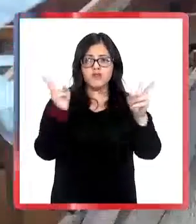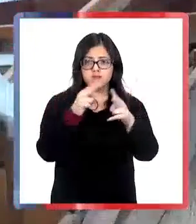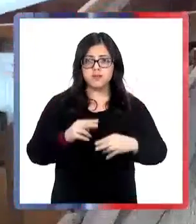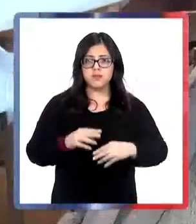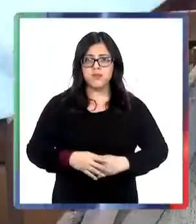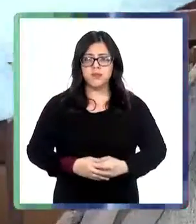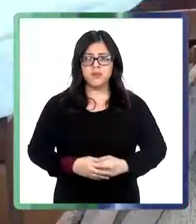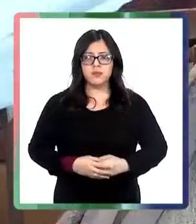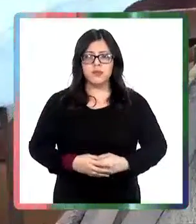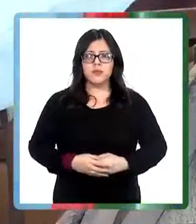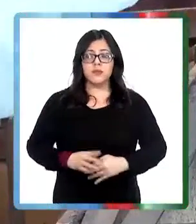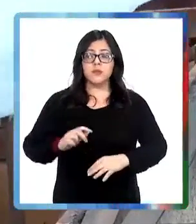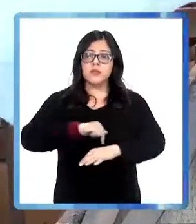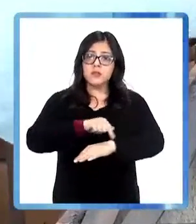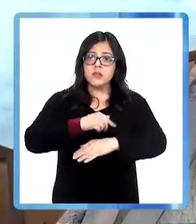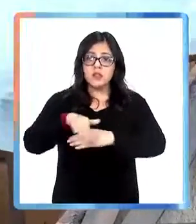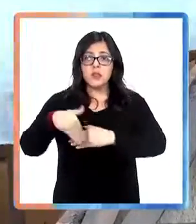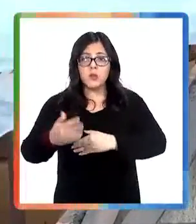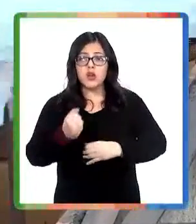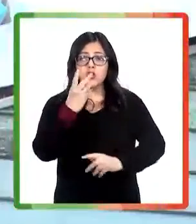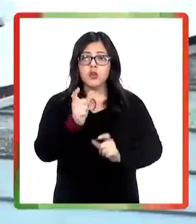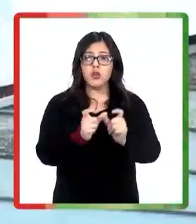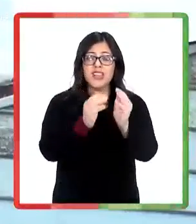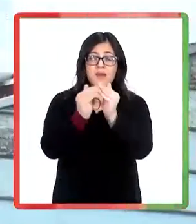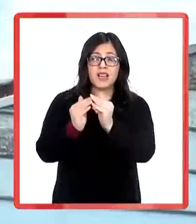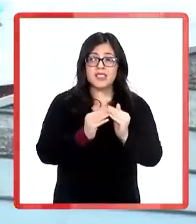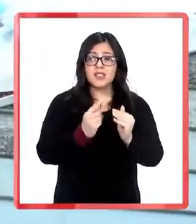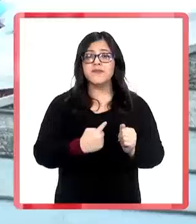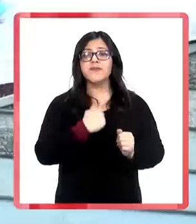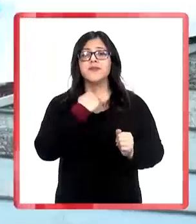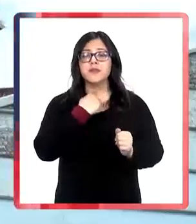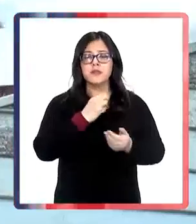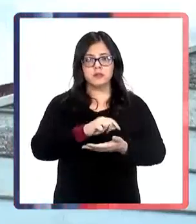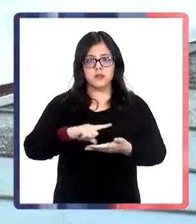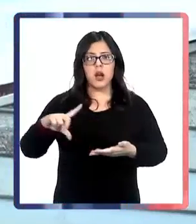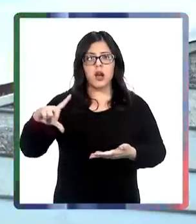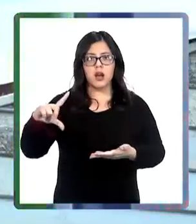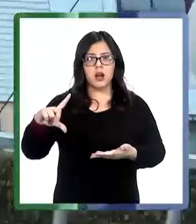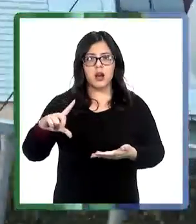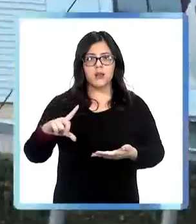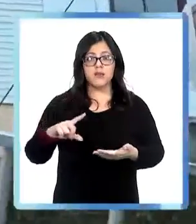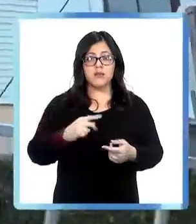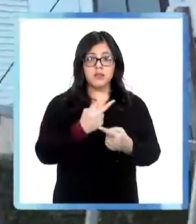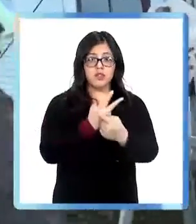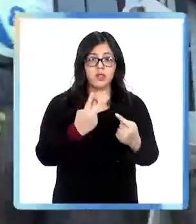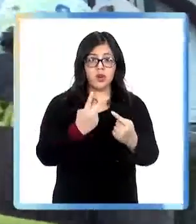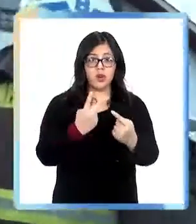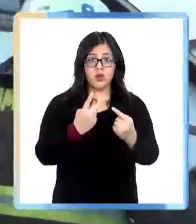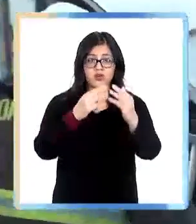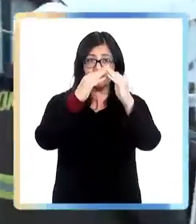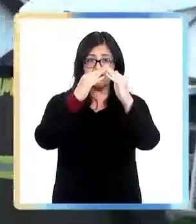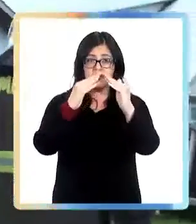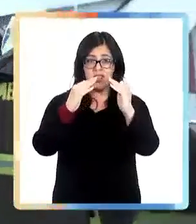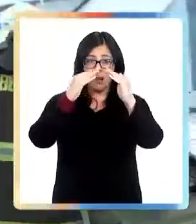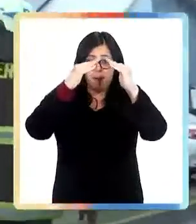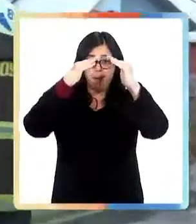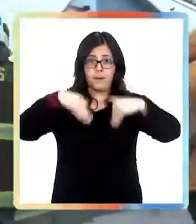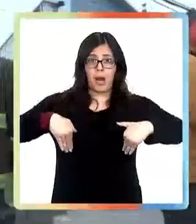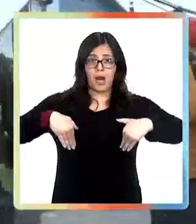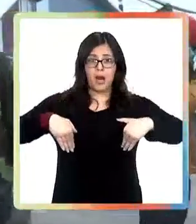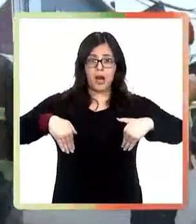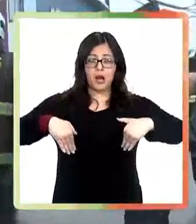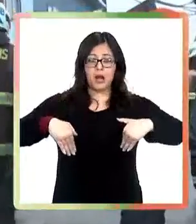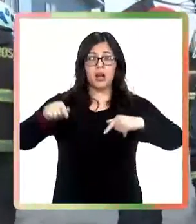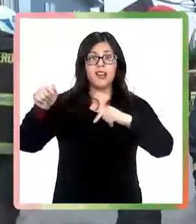vientos. Con el pasar de las horas, el número de viviendas afectadas aumentó. 2 de ellas perdieron completamente sus